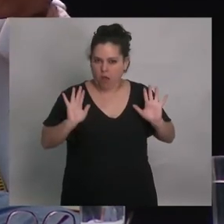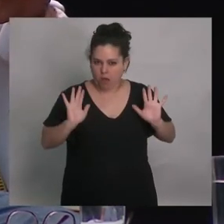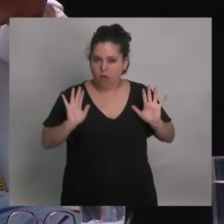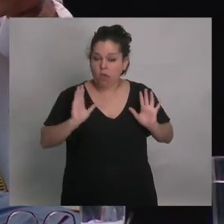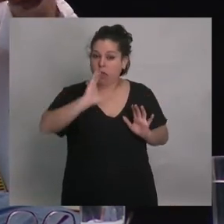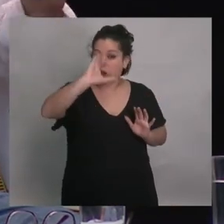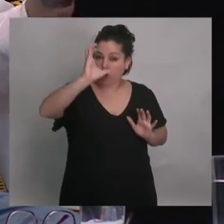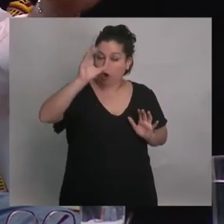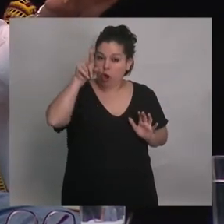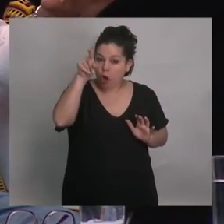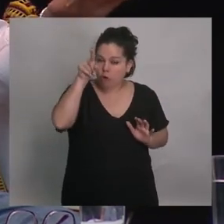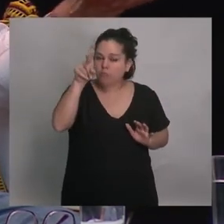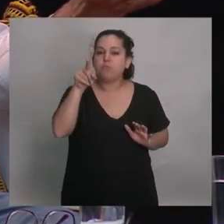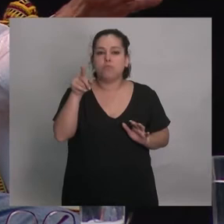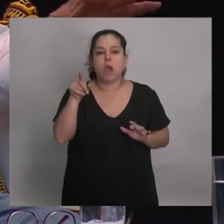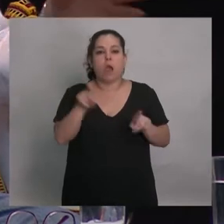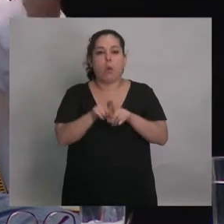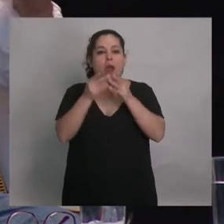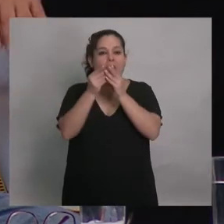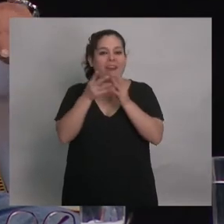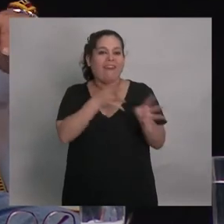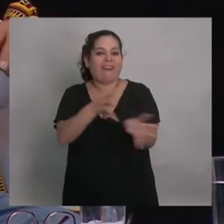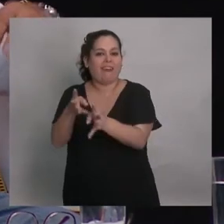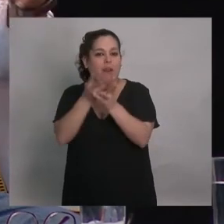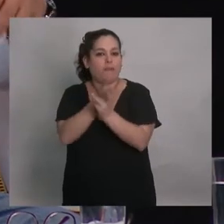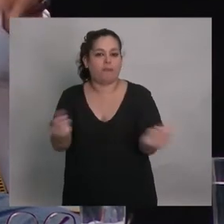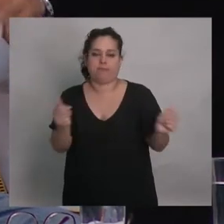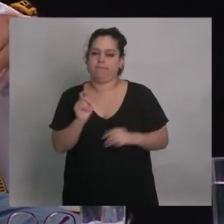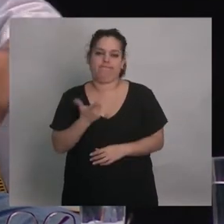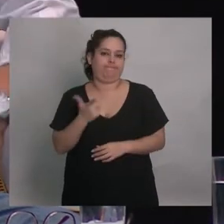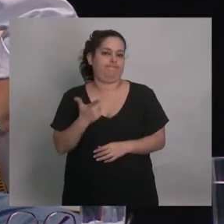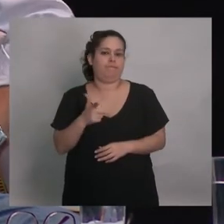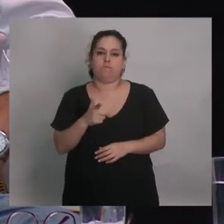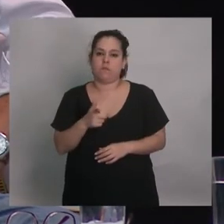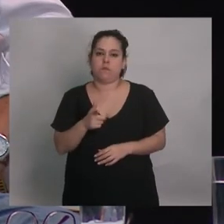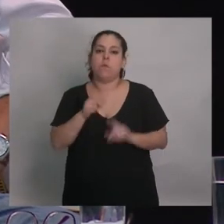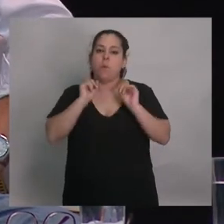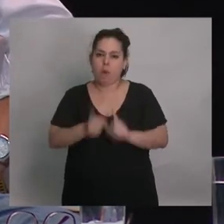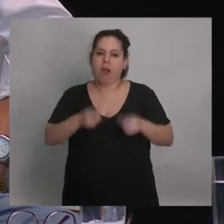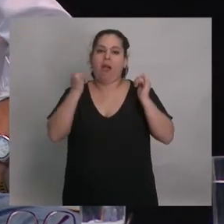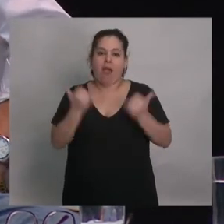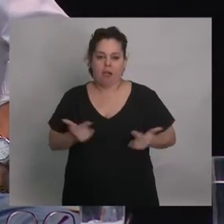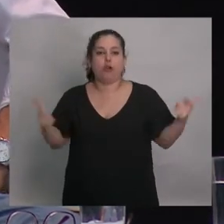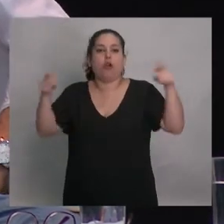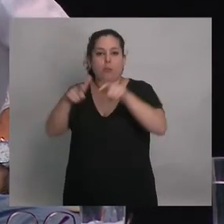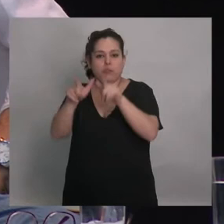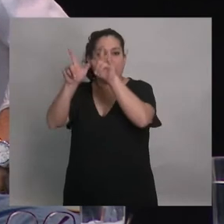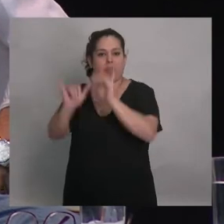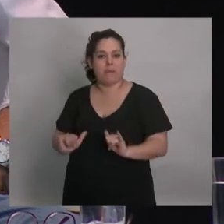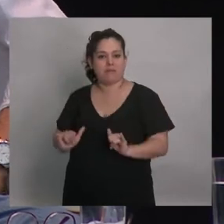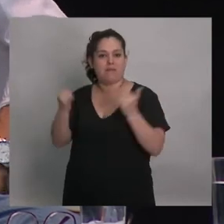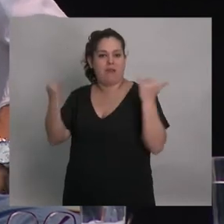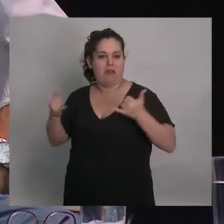en colombia no se ha terminado la guerra y sin embargo ya existe una comisión de paz que en que